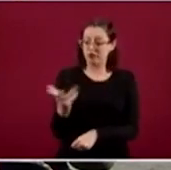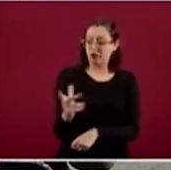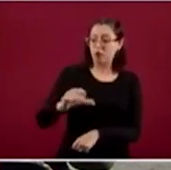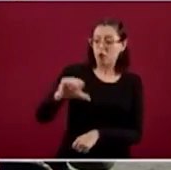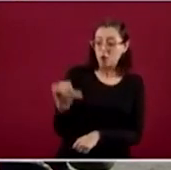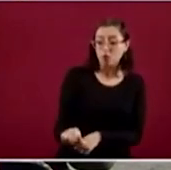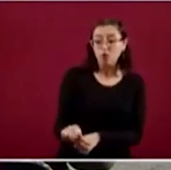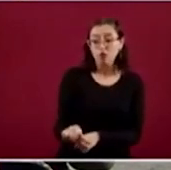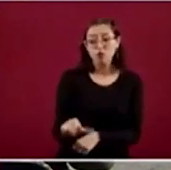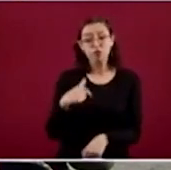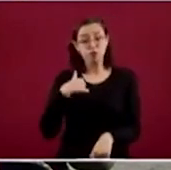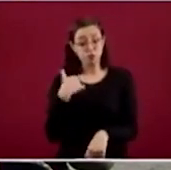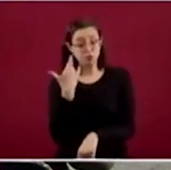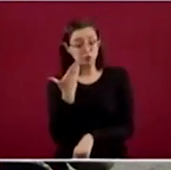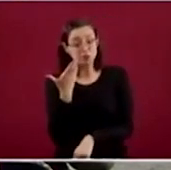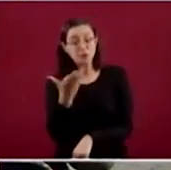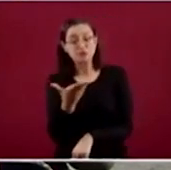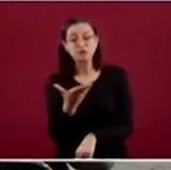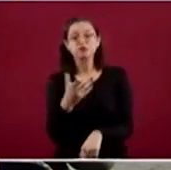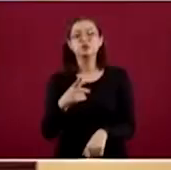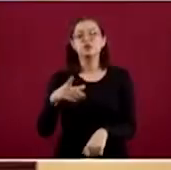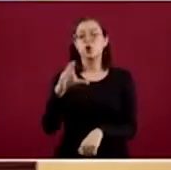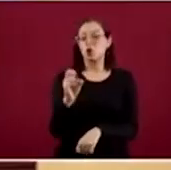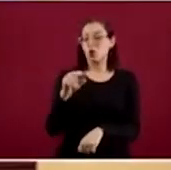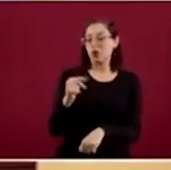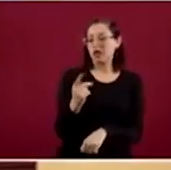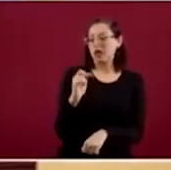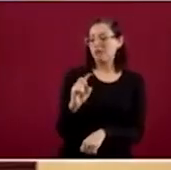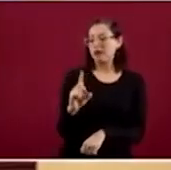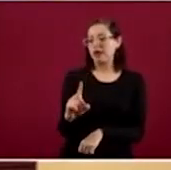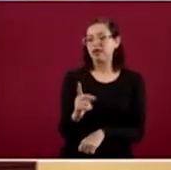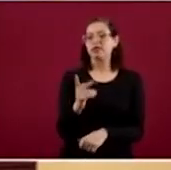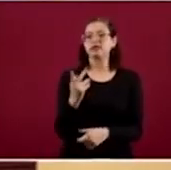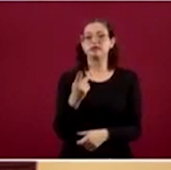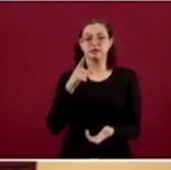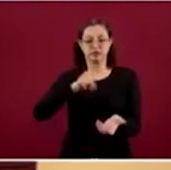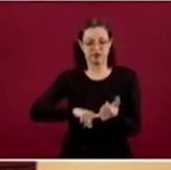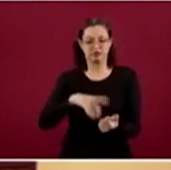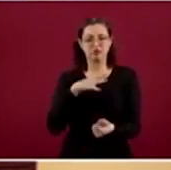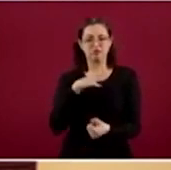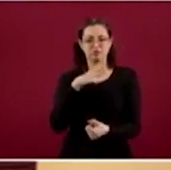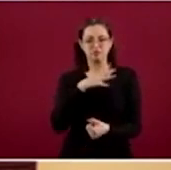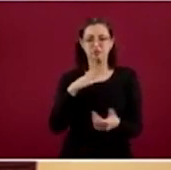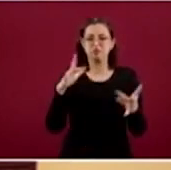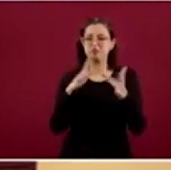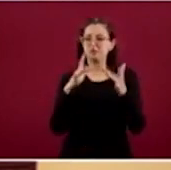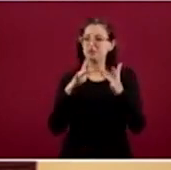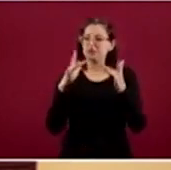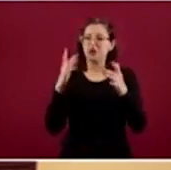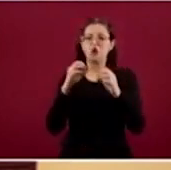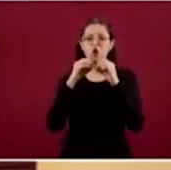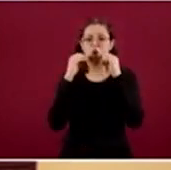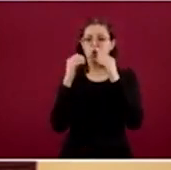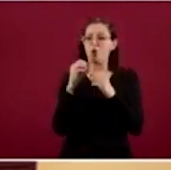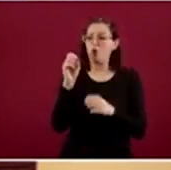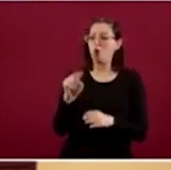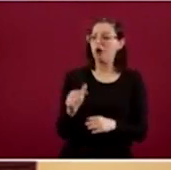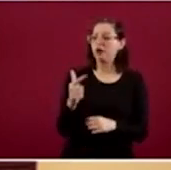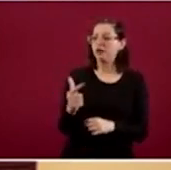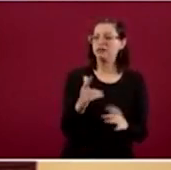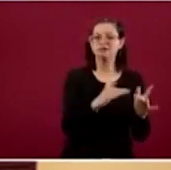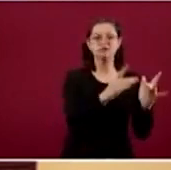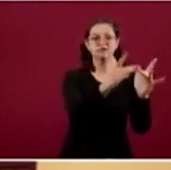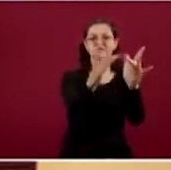eso les pido que recurran a CONAPRED. CONAPRED tiene la especialización y además tiene una red enorme de organizaciones de la sociedad civil